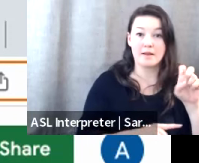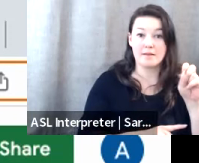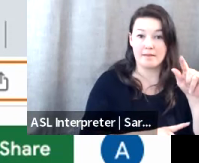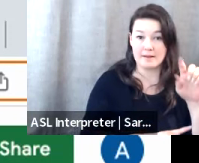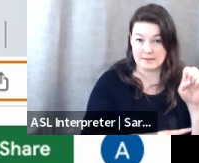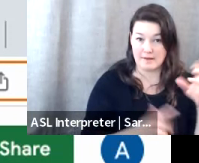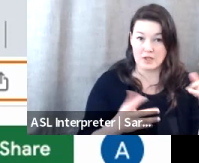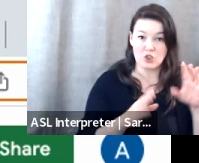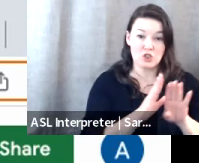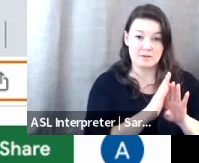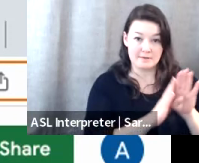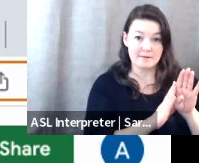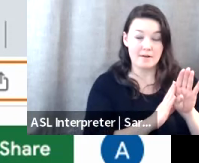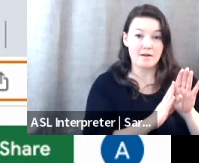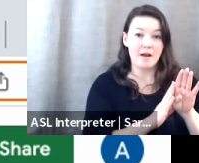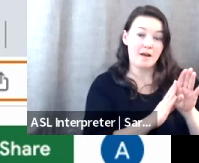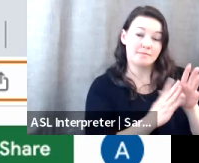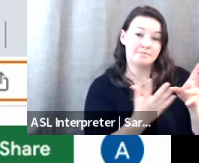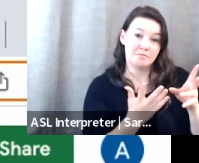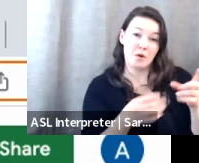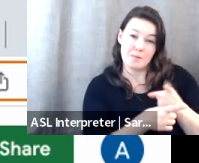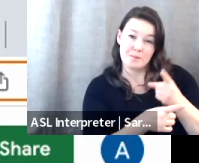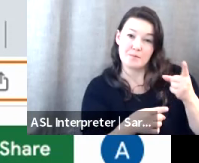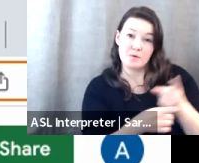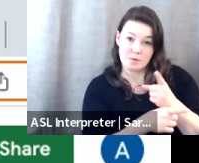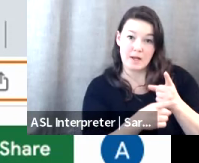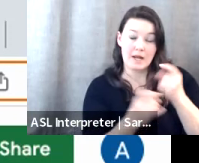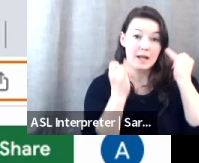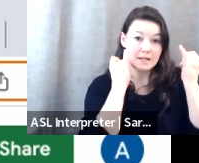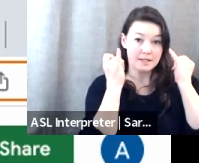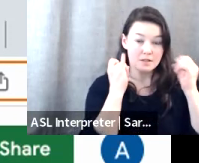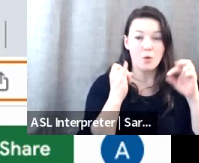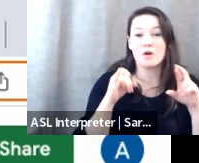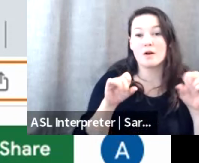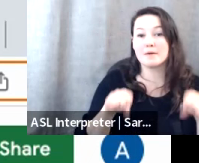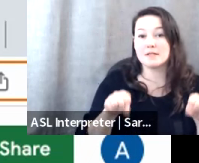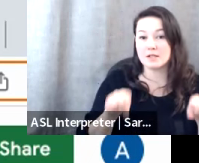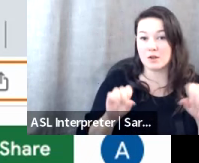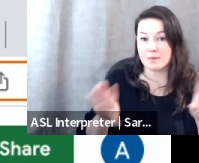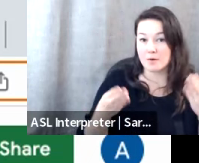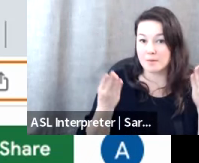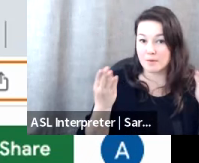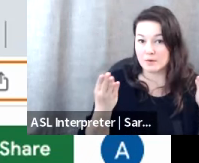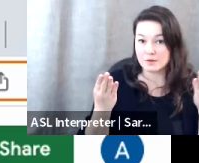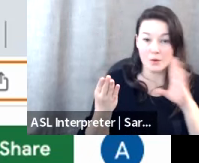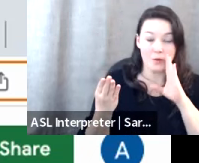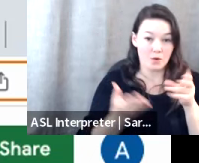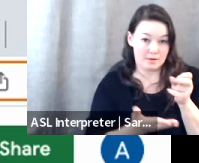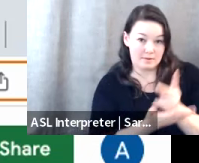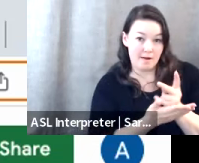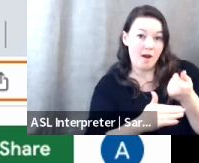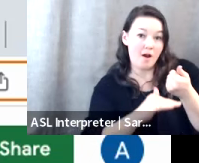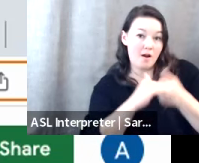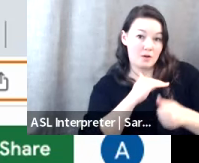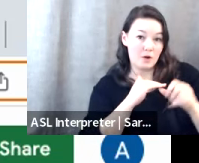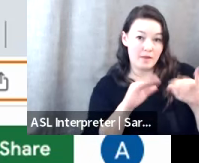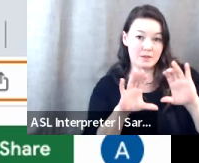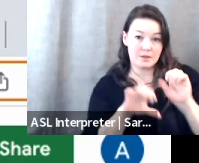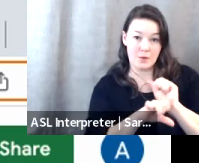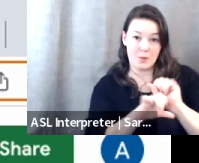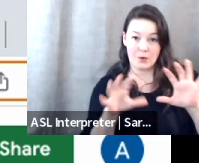eligible ideas or potential proposals that would be eligible under this work group, under this